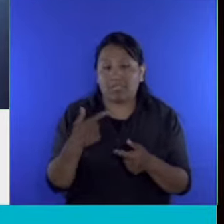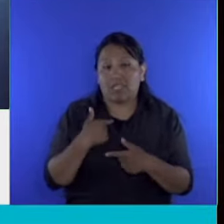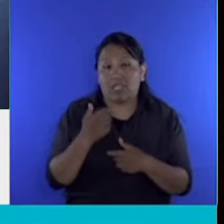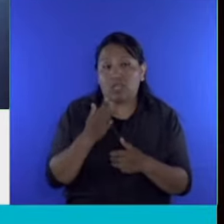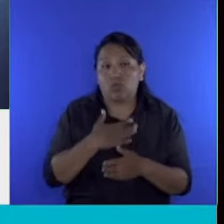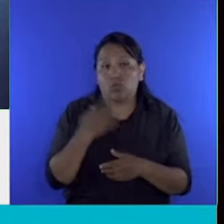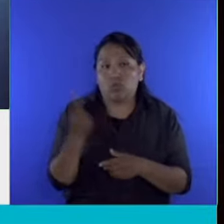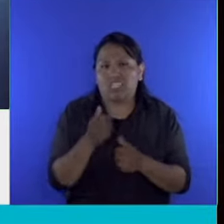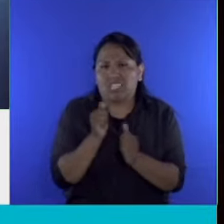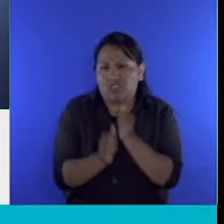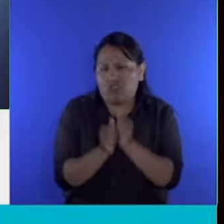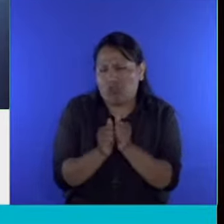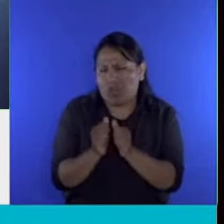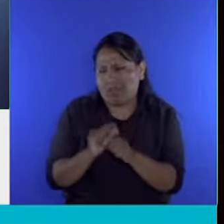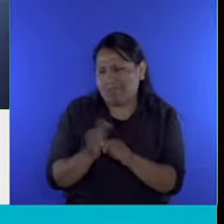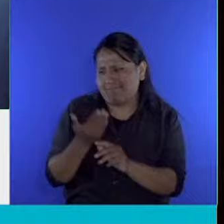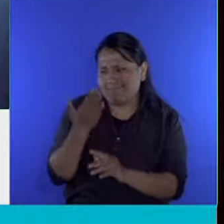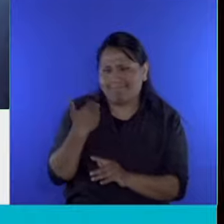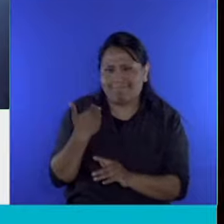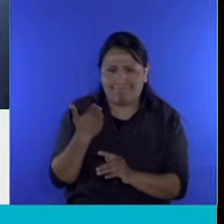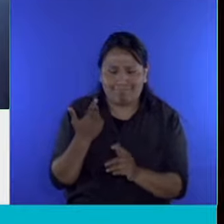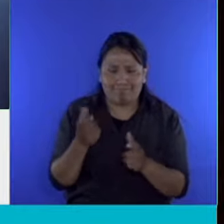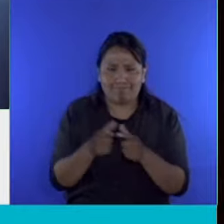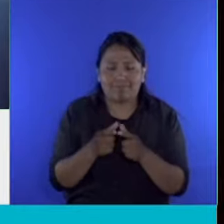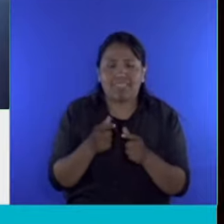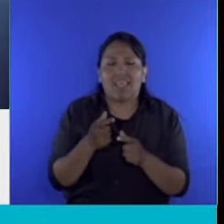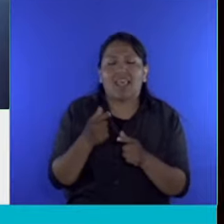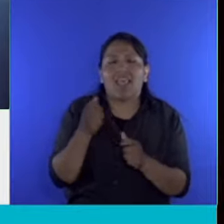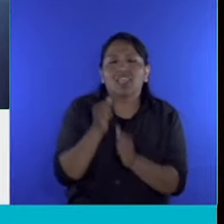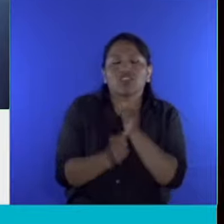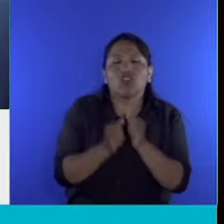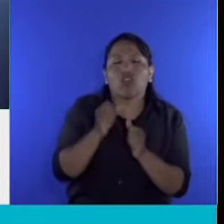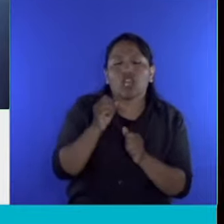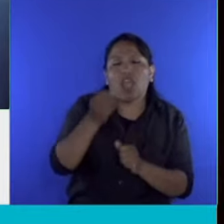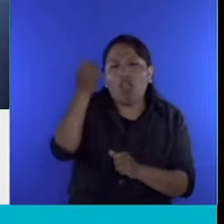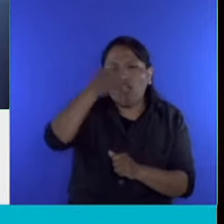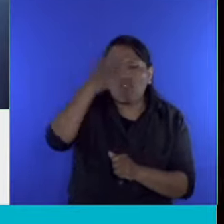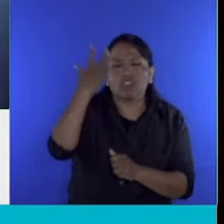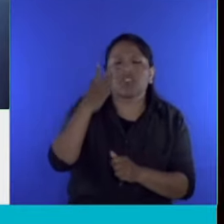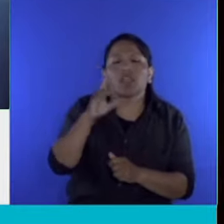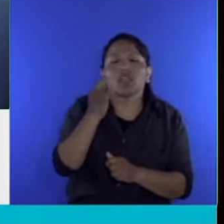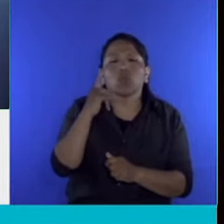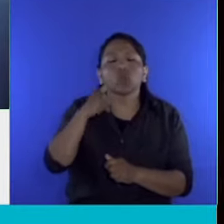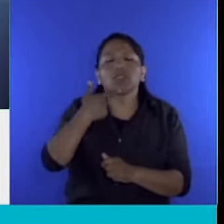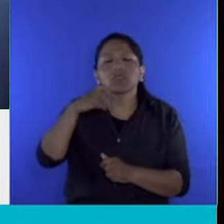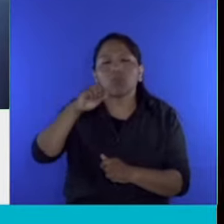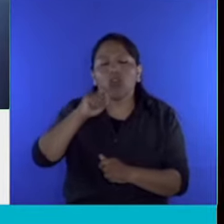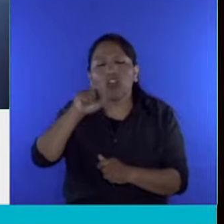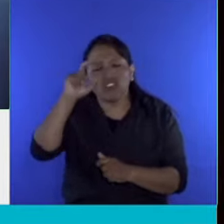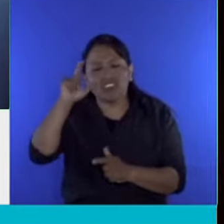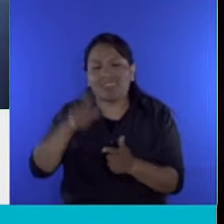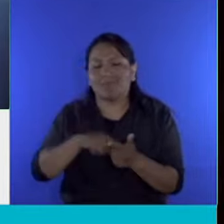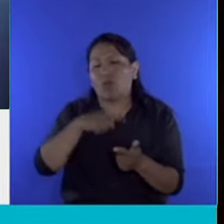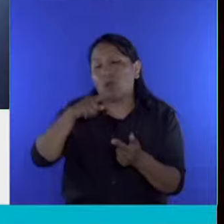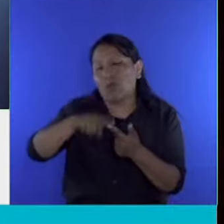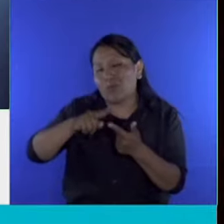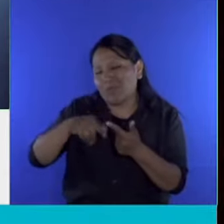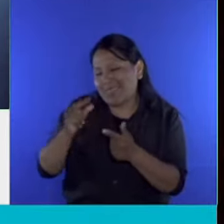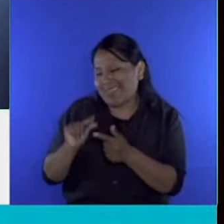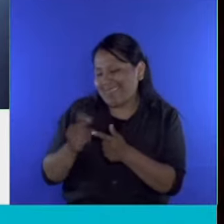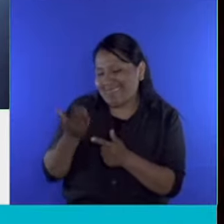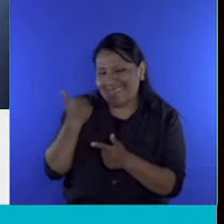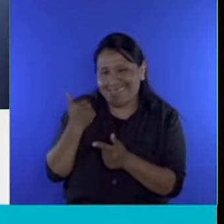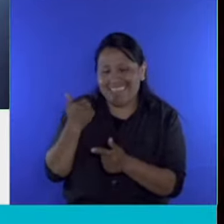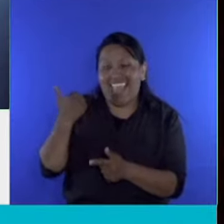historia reciente como son la historia oficial de Luis pueno o la más reciente